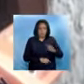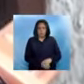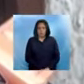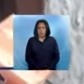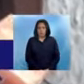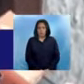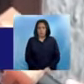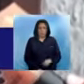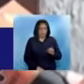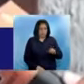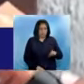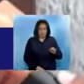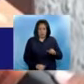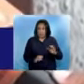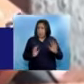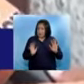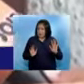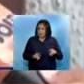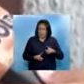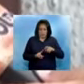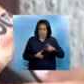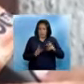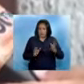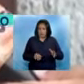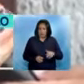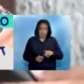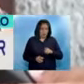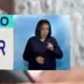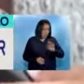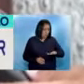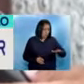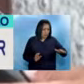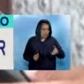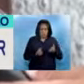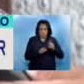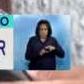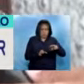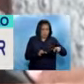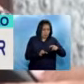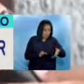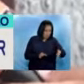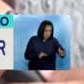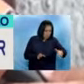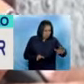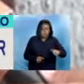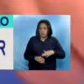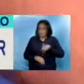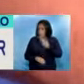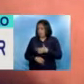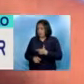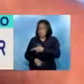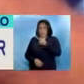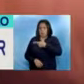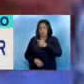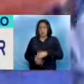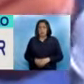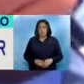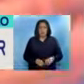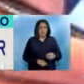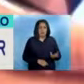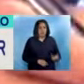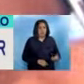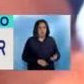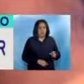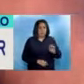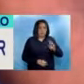disparos. Sí, al parecer el taxista vino a dejar a unos niños y después de dejarlos, lo asesinaron. Santos.